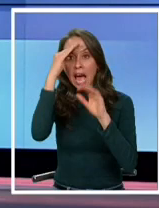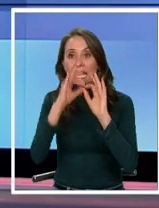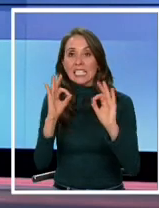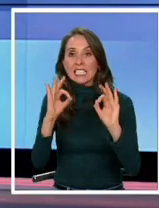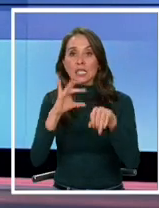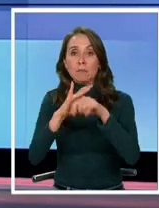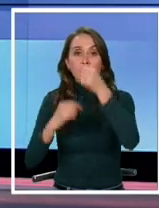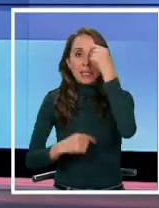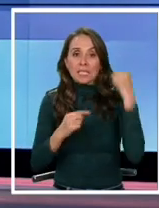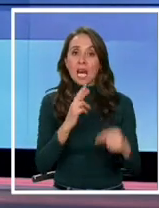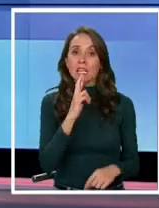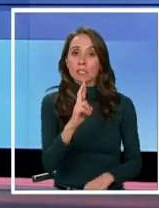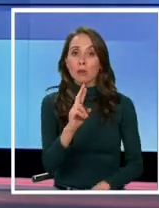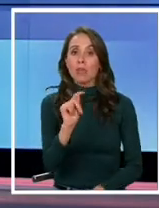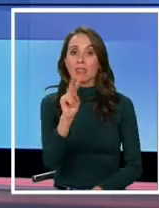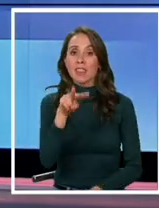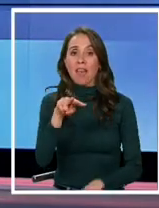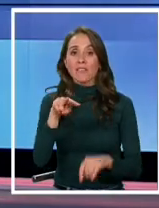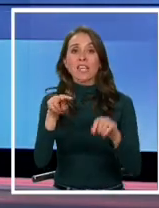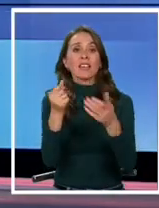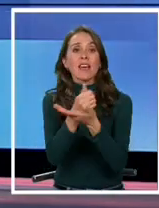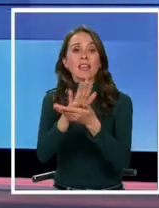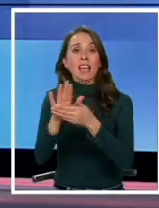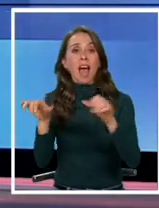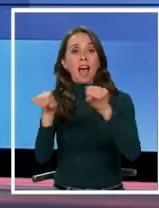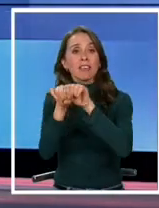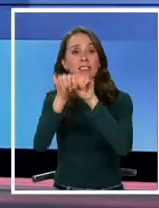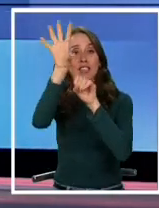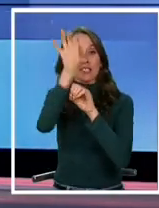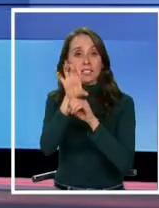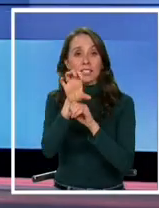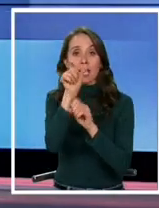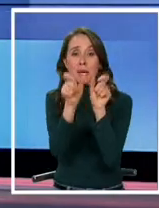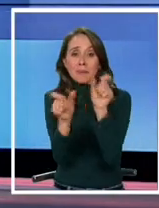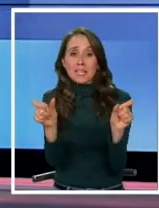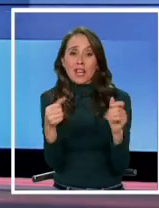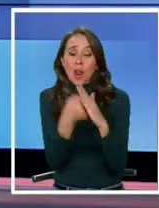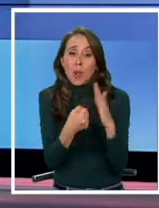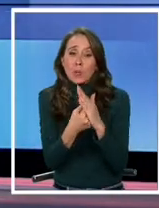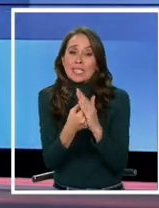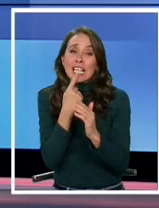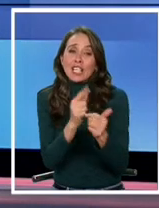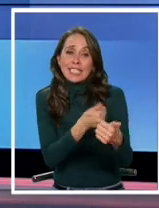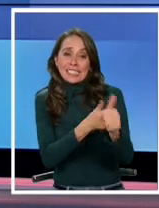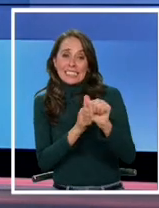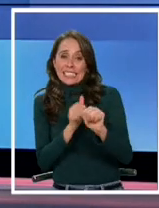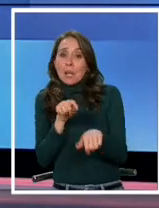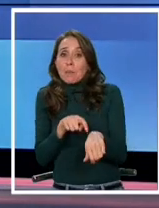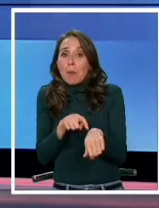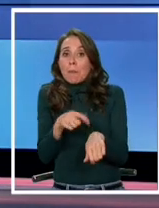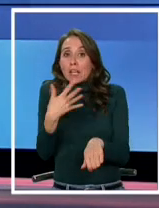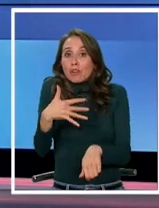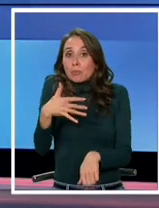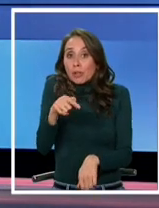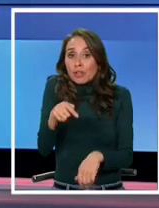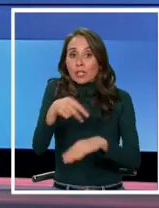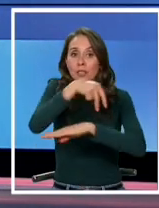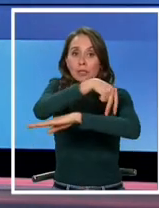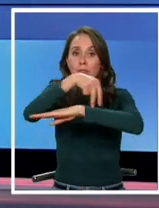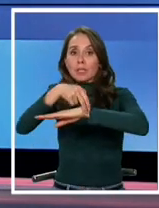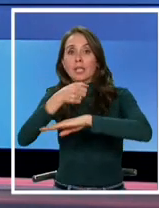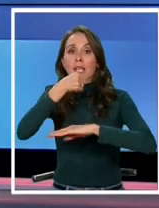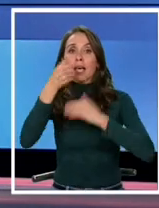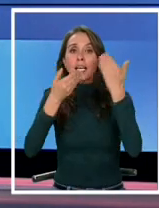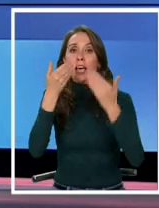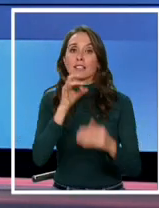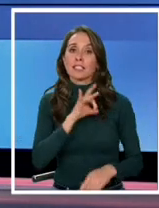y por tvn nuestra señal abierta han luchado tanto por estar aquí que ninguno está dispuesto a acceder llegó un momento decisivo en el escenario del talento